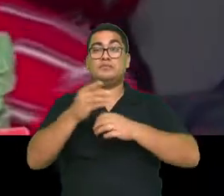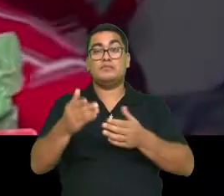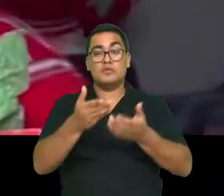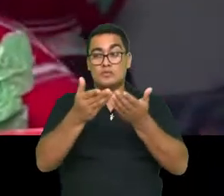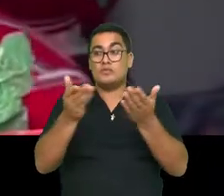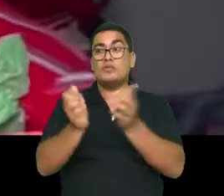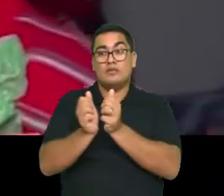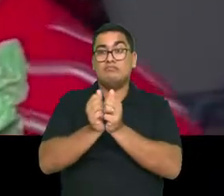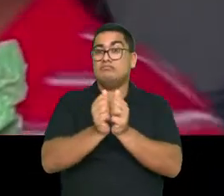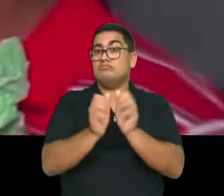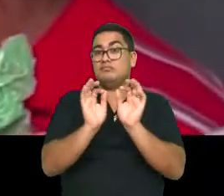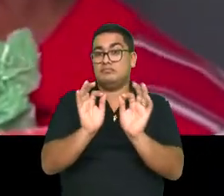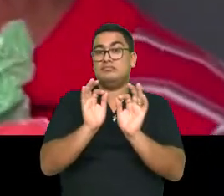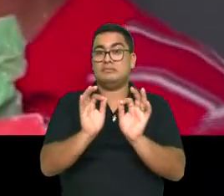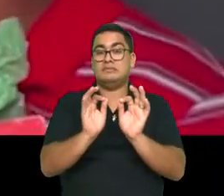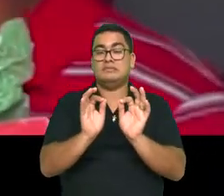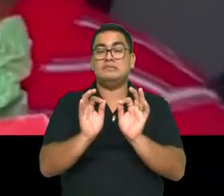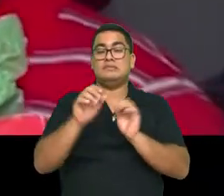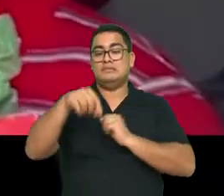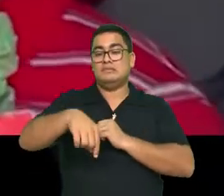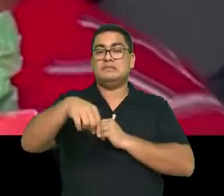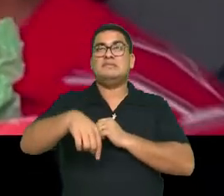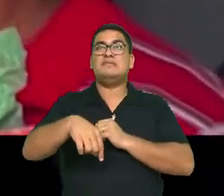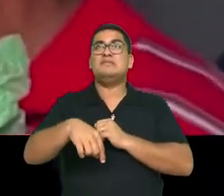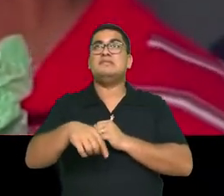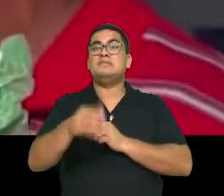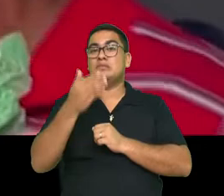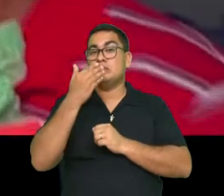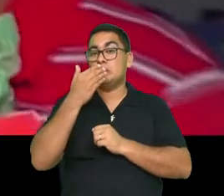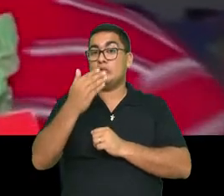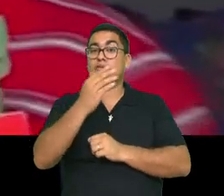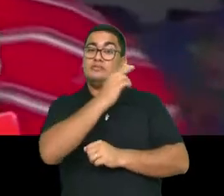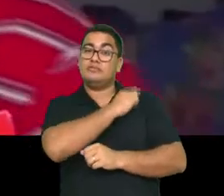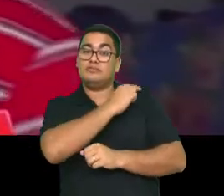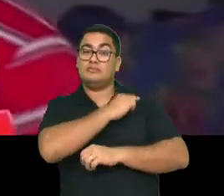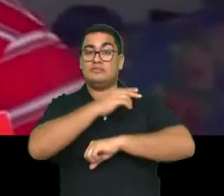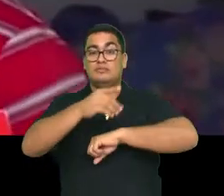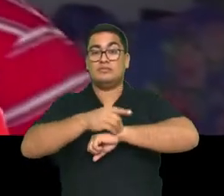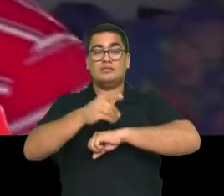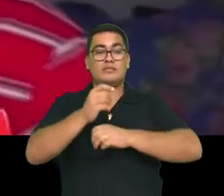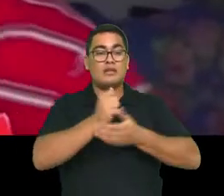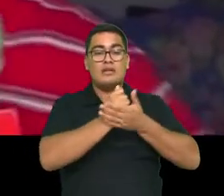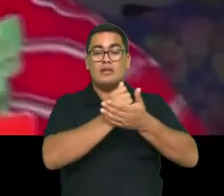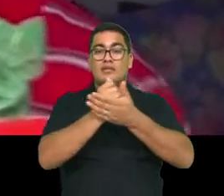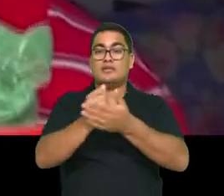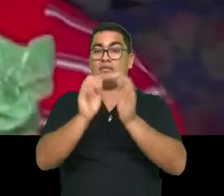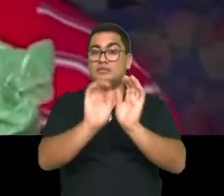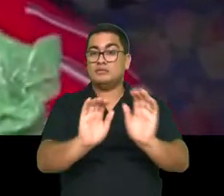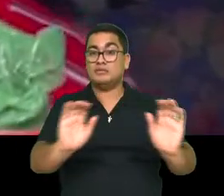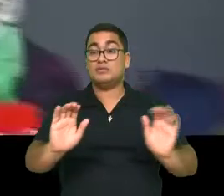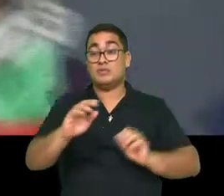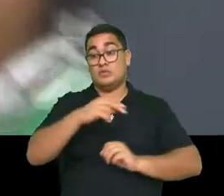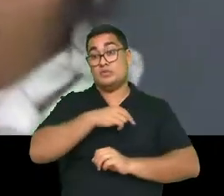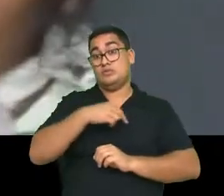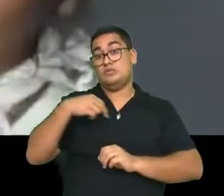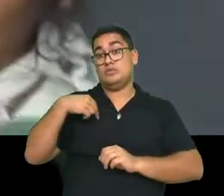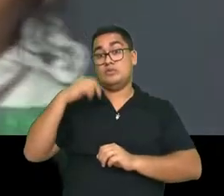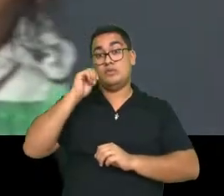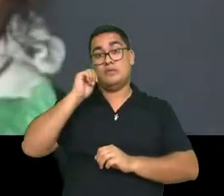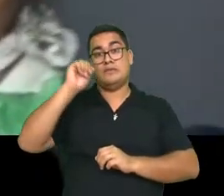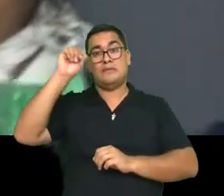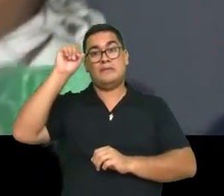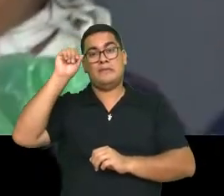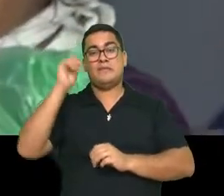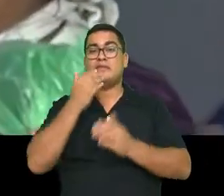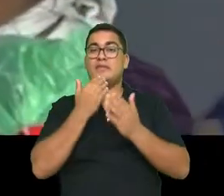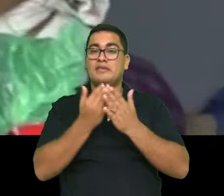también ayudándolos aquí. Y tenemos un buen comandante que ahora les ayuda a los niños, lo ayuda a nosotros. Dios, y a nuestro